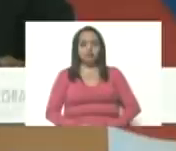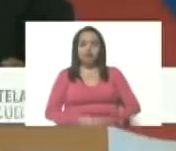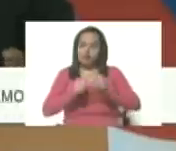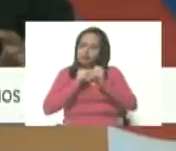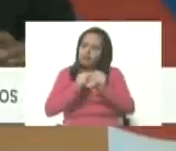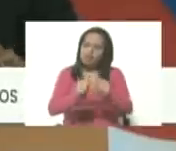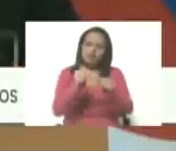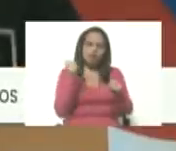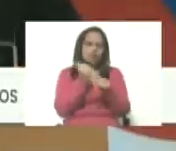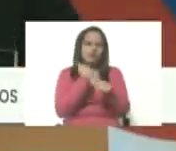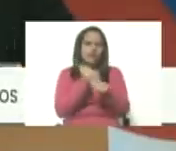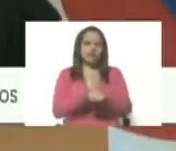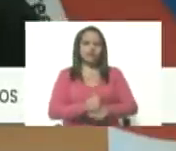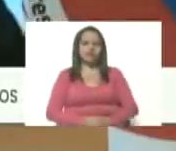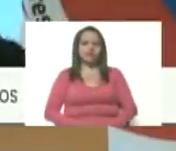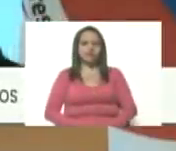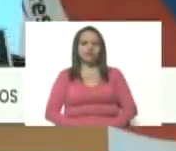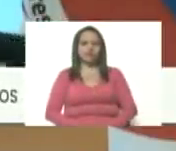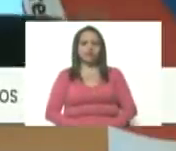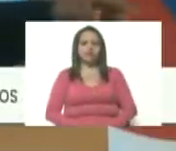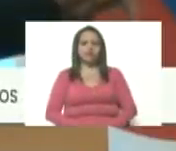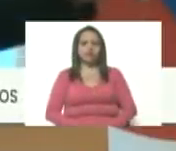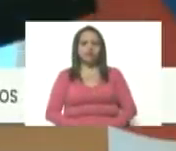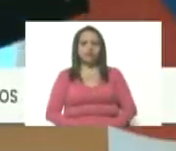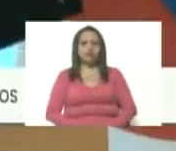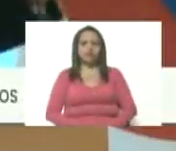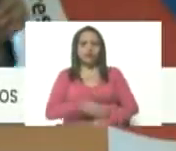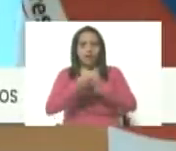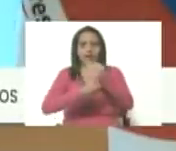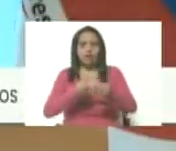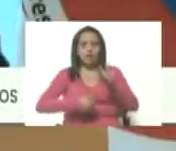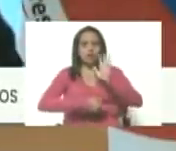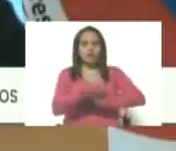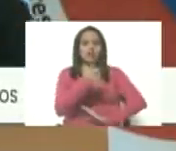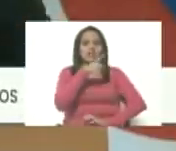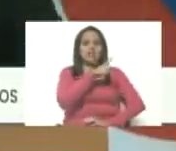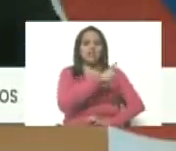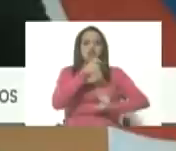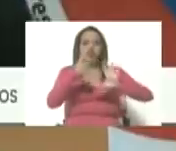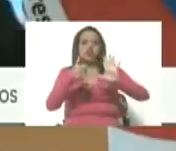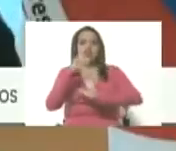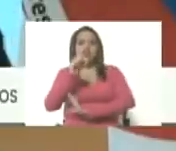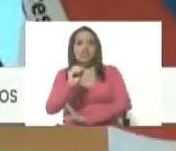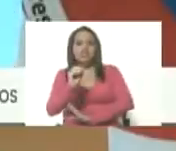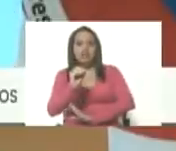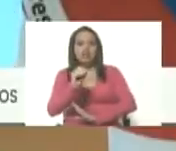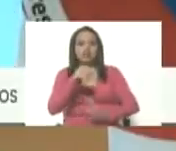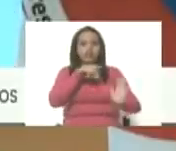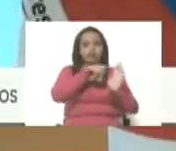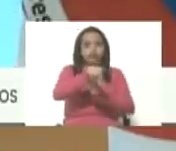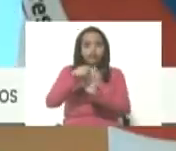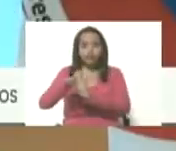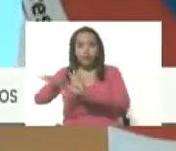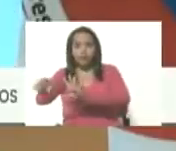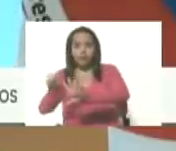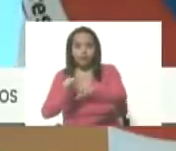continúa. Se han hecho más de 160 allanamientos.